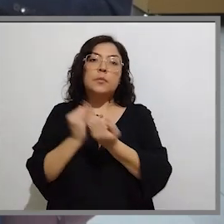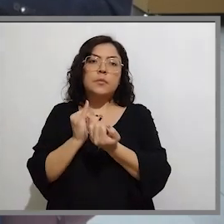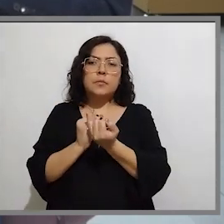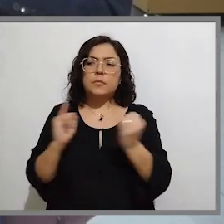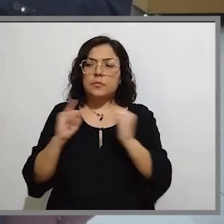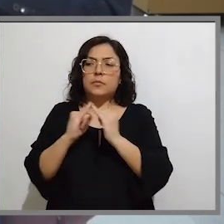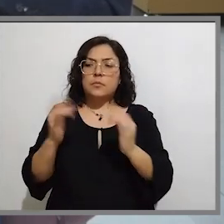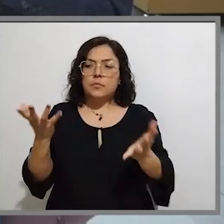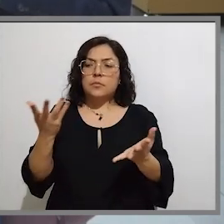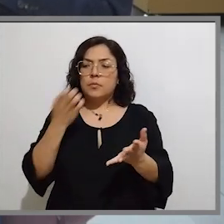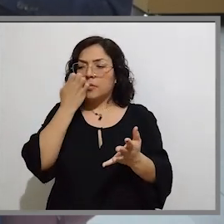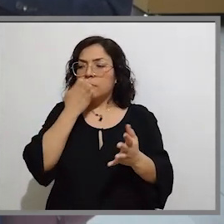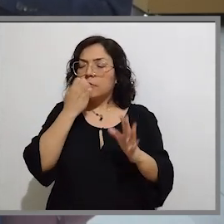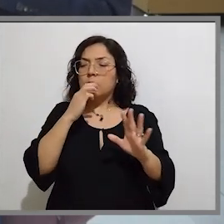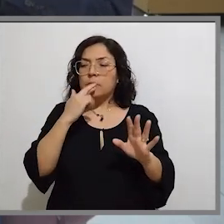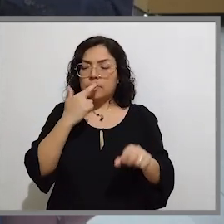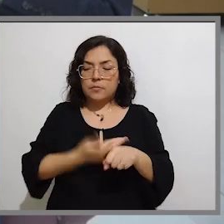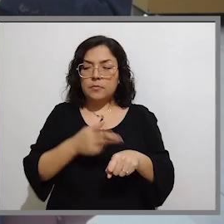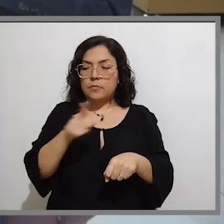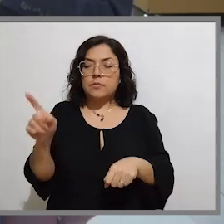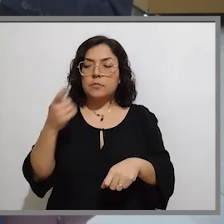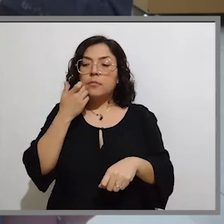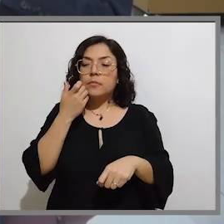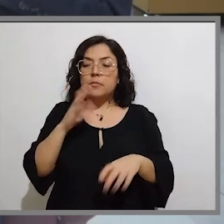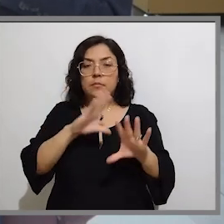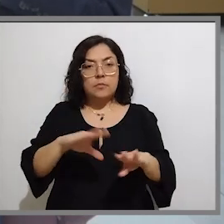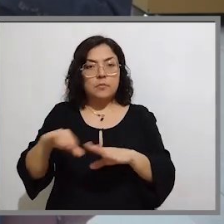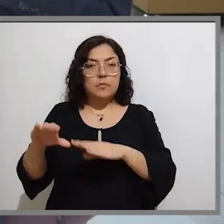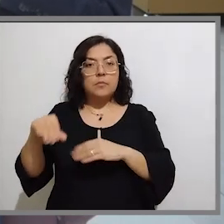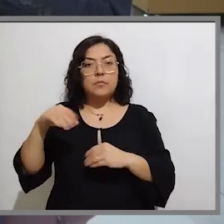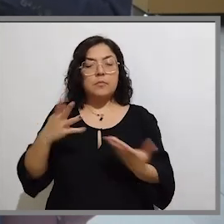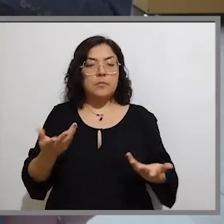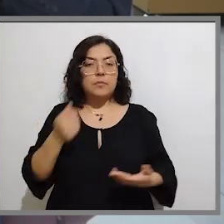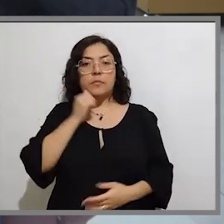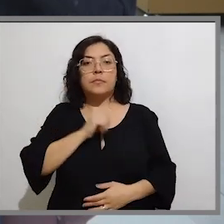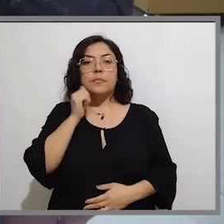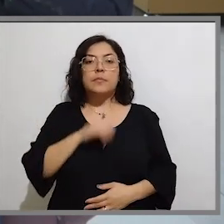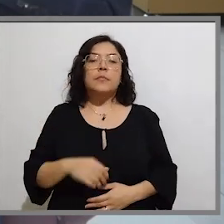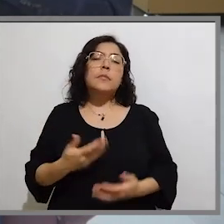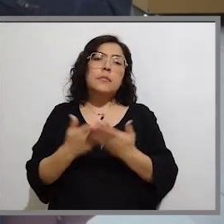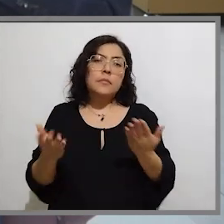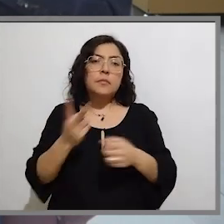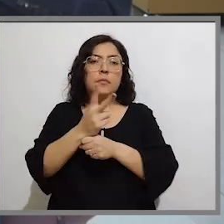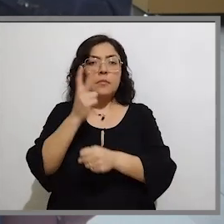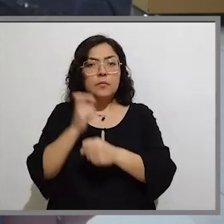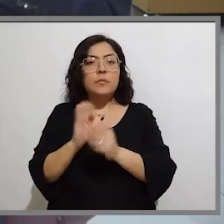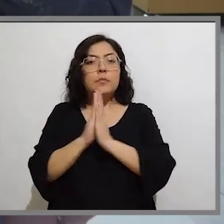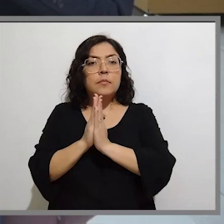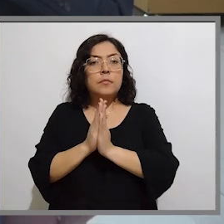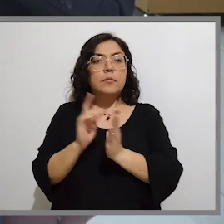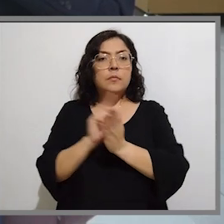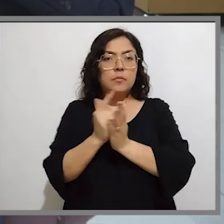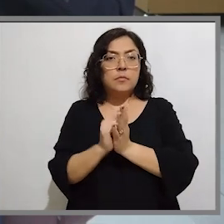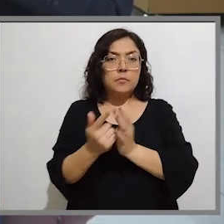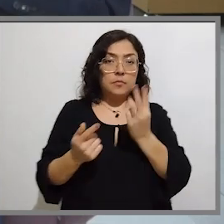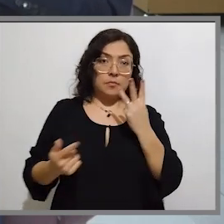de educación superior como divulgadoras del conocimiento. Entonces, los invitamos para que ustedes puedan leer